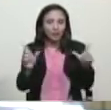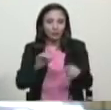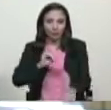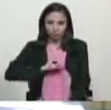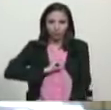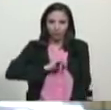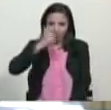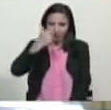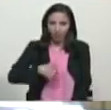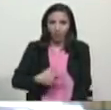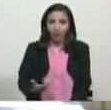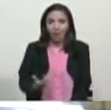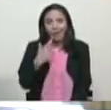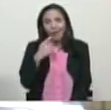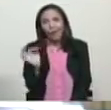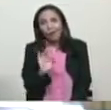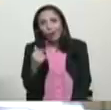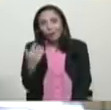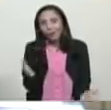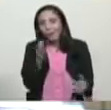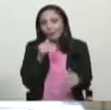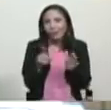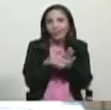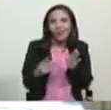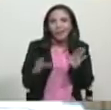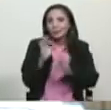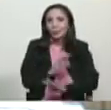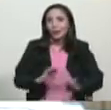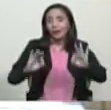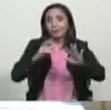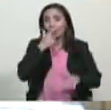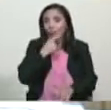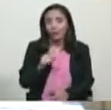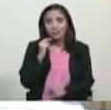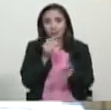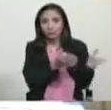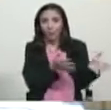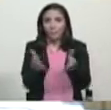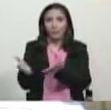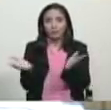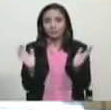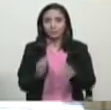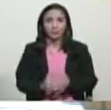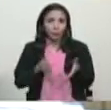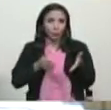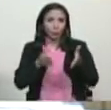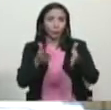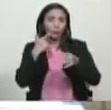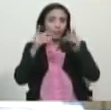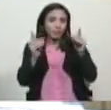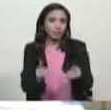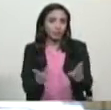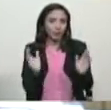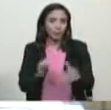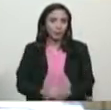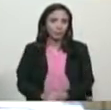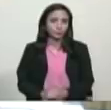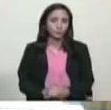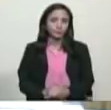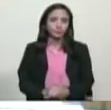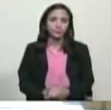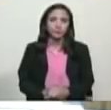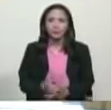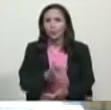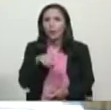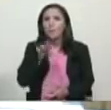tener derecho a ese futuro. Así de sencillo, ahí está la dicotomía, la contradicción, los polos reales de